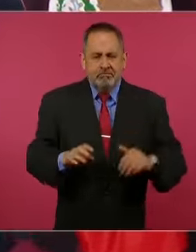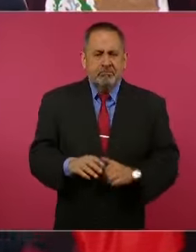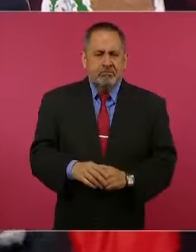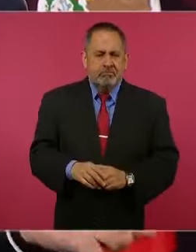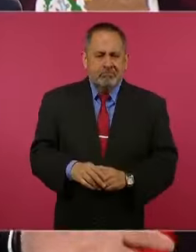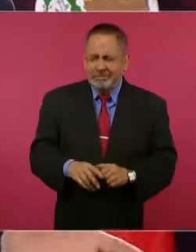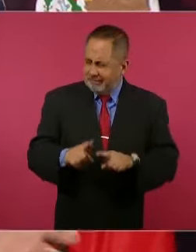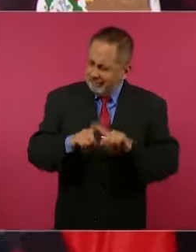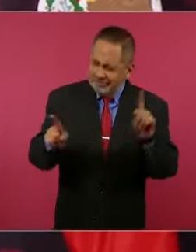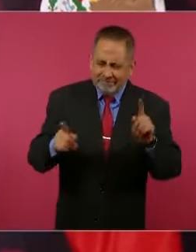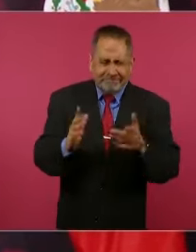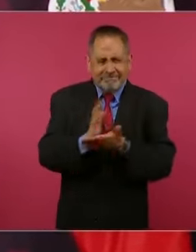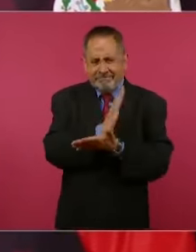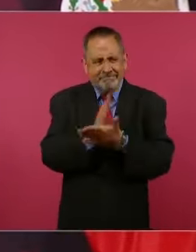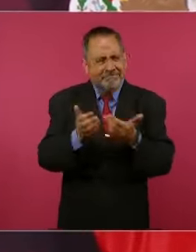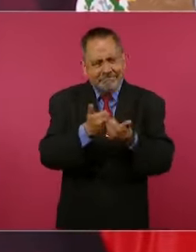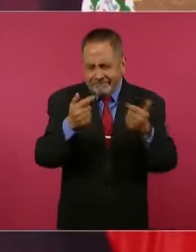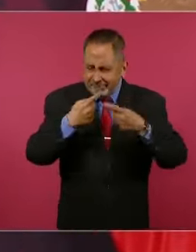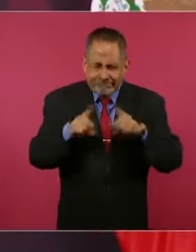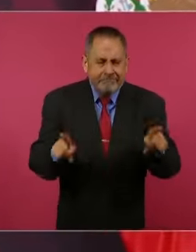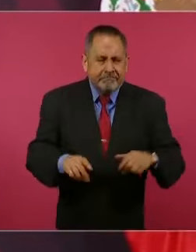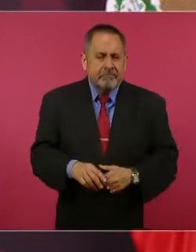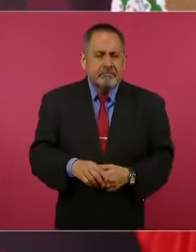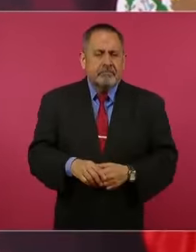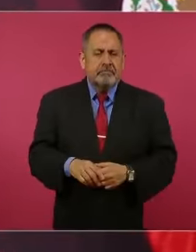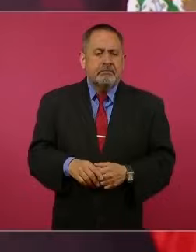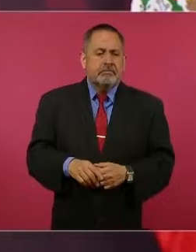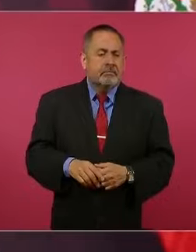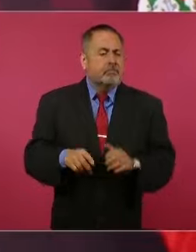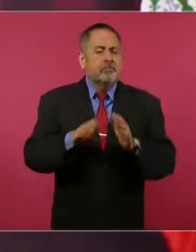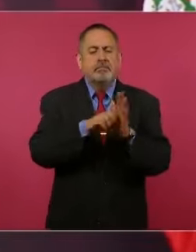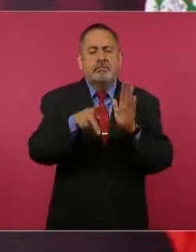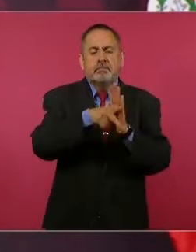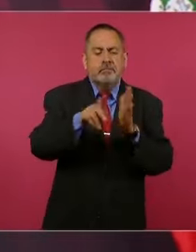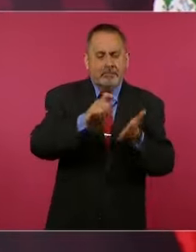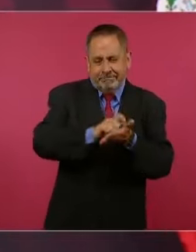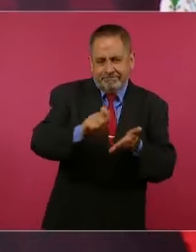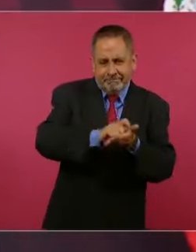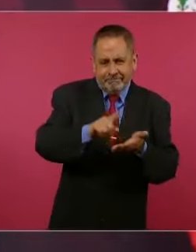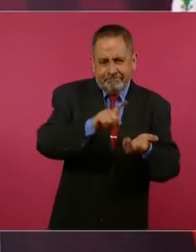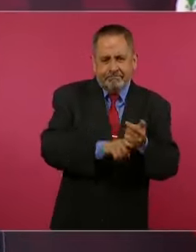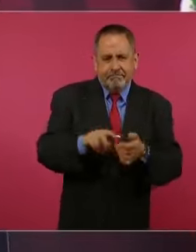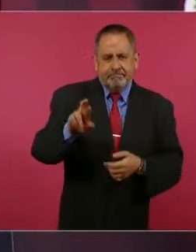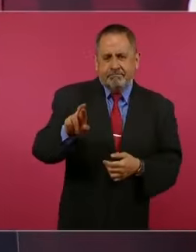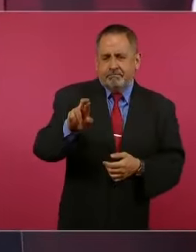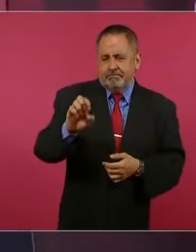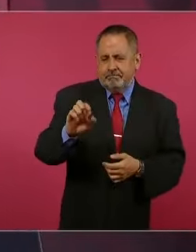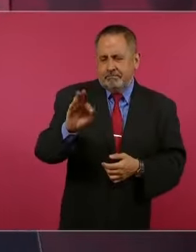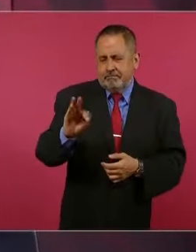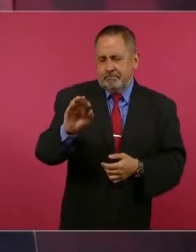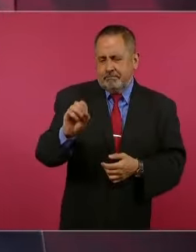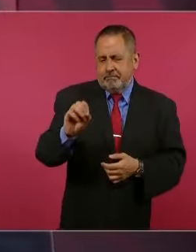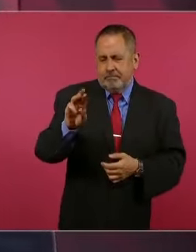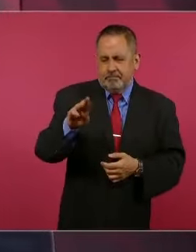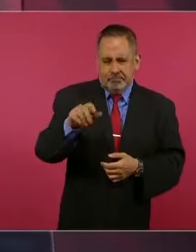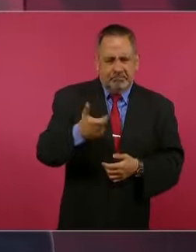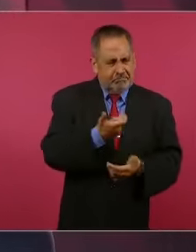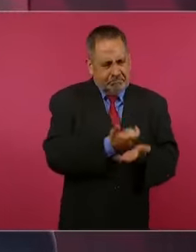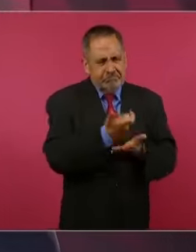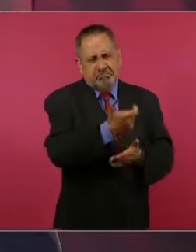que es otra cosa que incluso los periodistas del reforma les